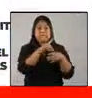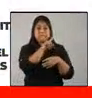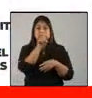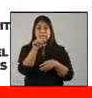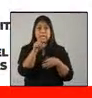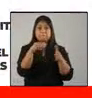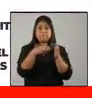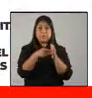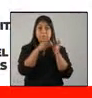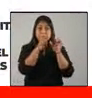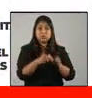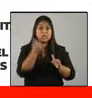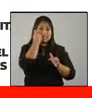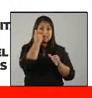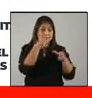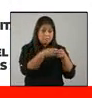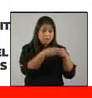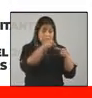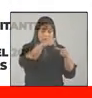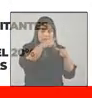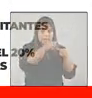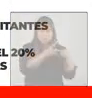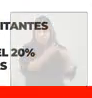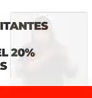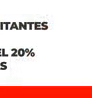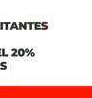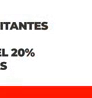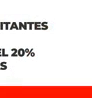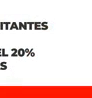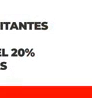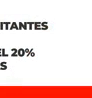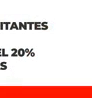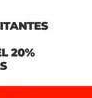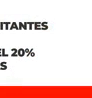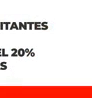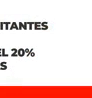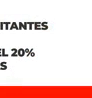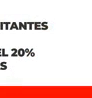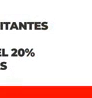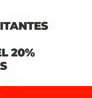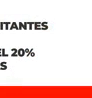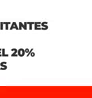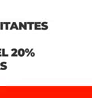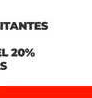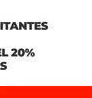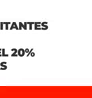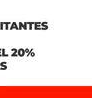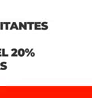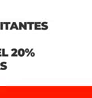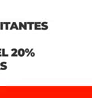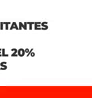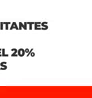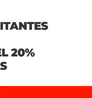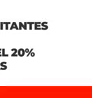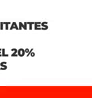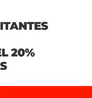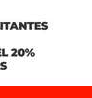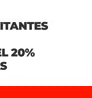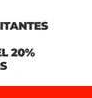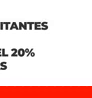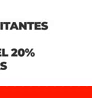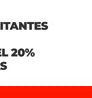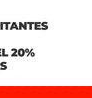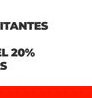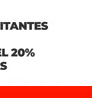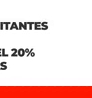habitantes. O que el porcentaje de positividad de las pruebas que se realicen sea superior al 20%